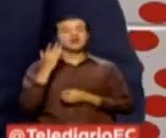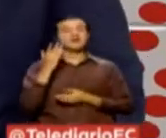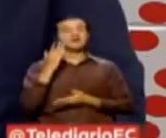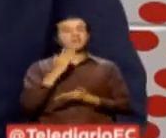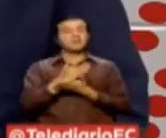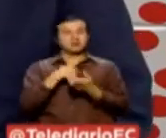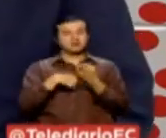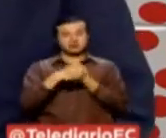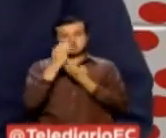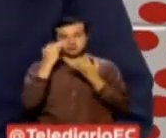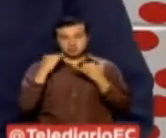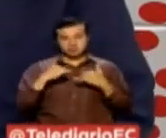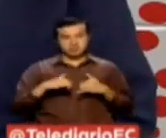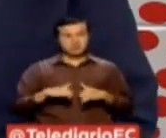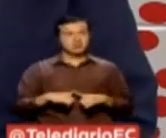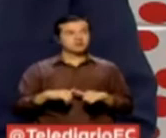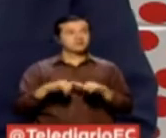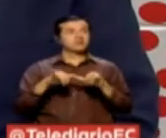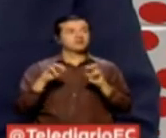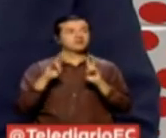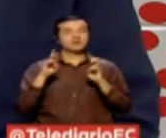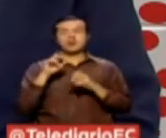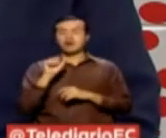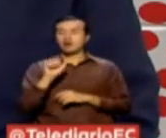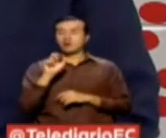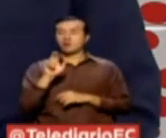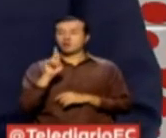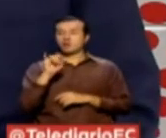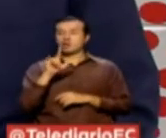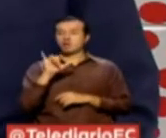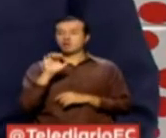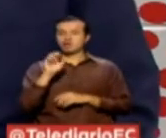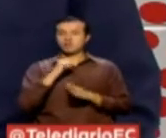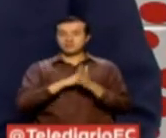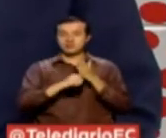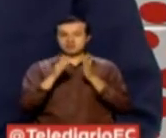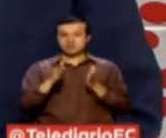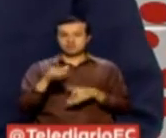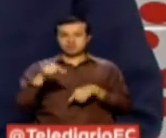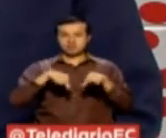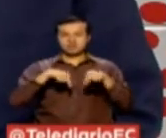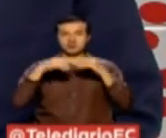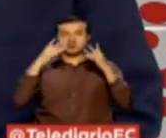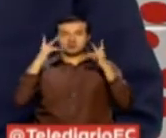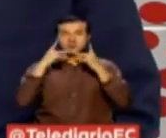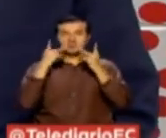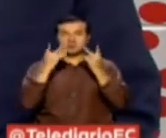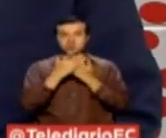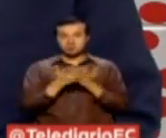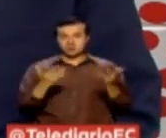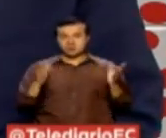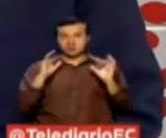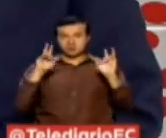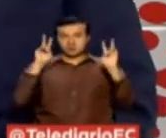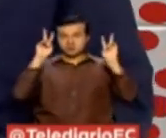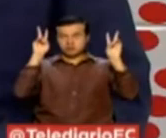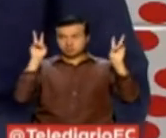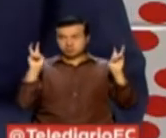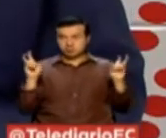brevísimo corte. Regresaremos de inmediato con Aurelio Hidalgo, ministro de Transporte y Obras Públicas. Seguiremos